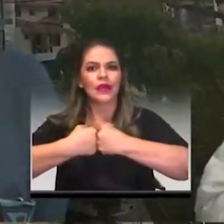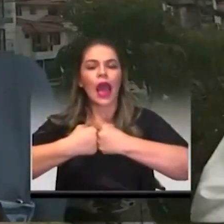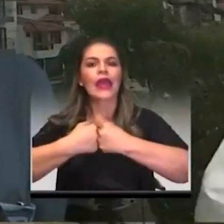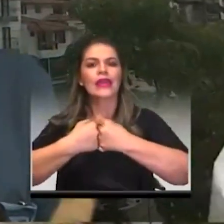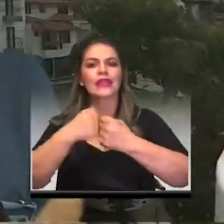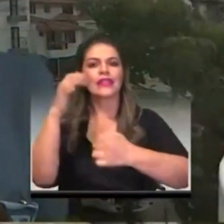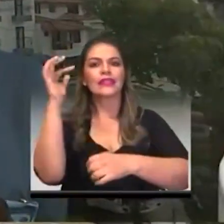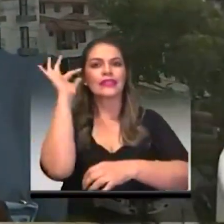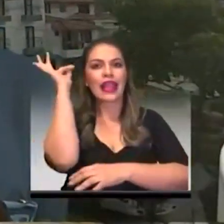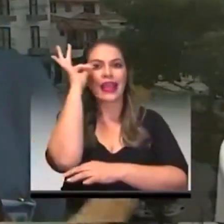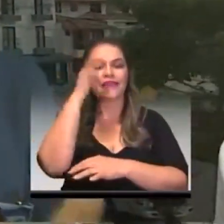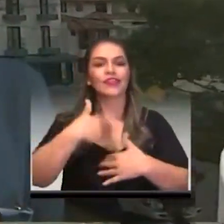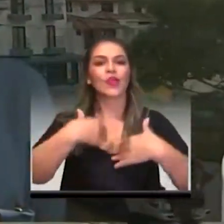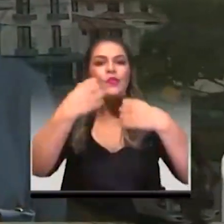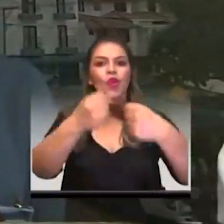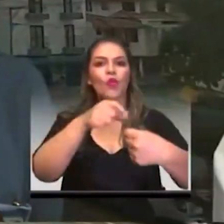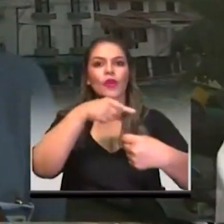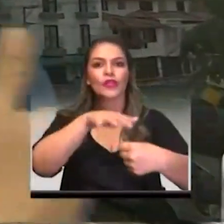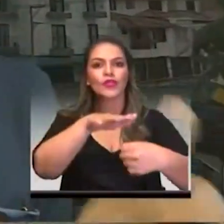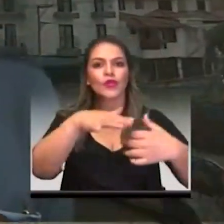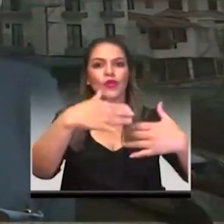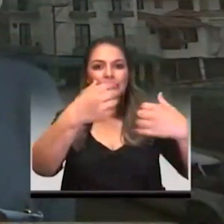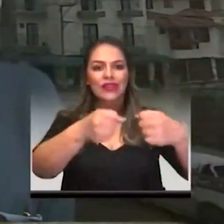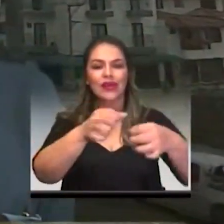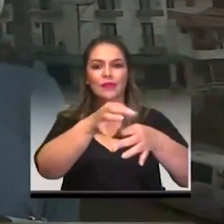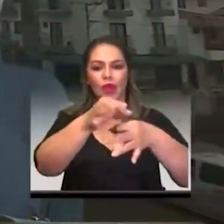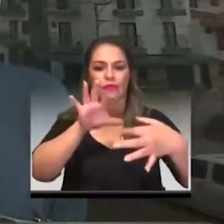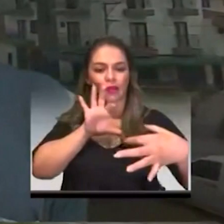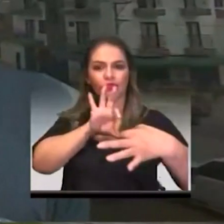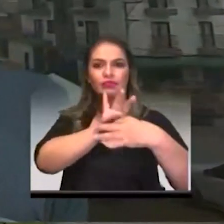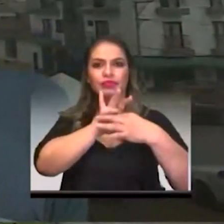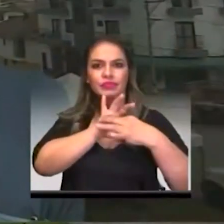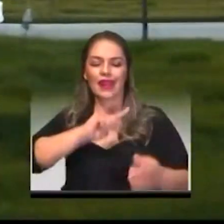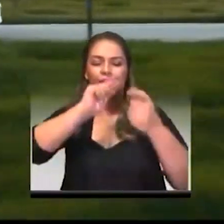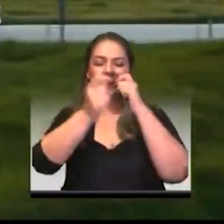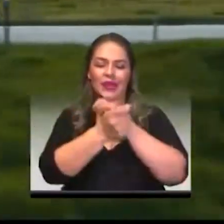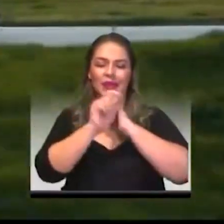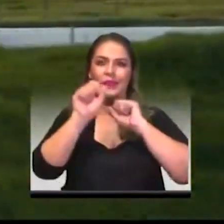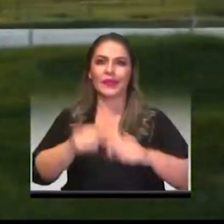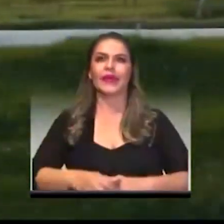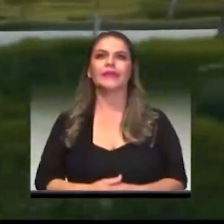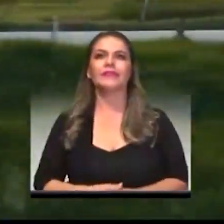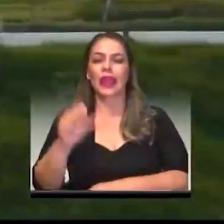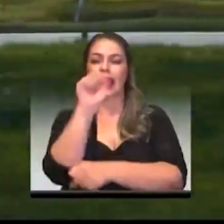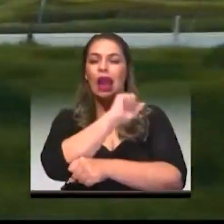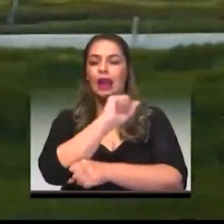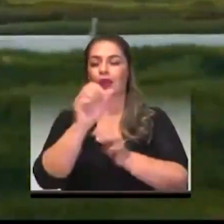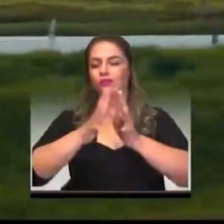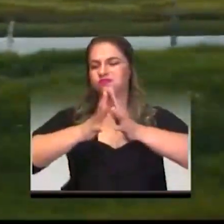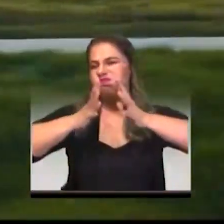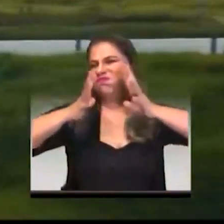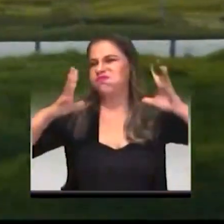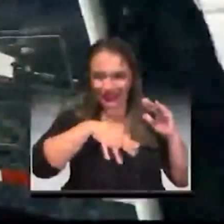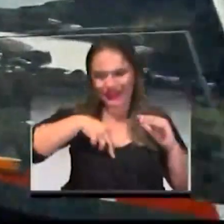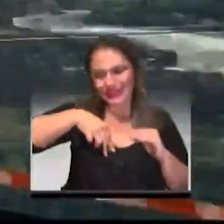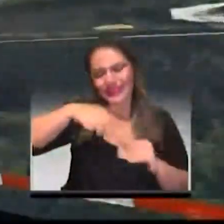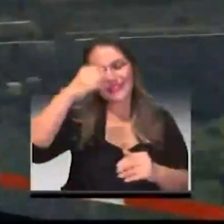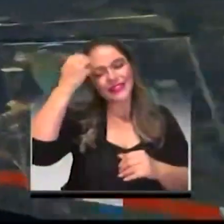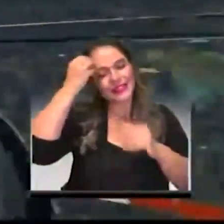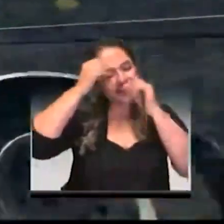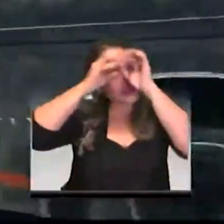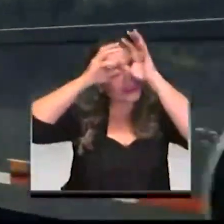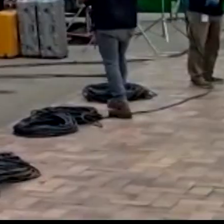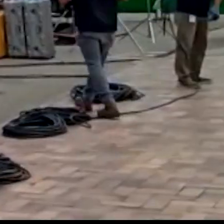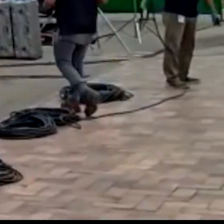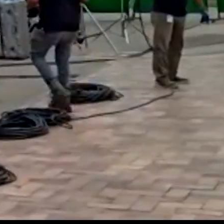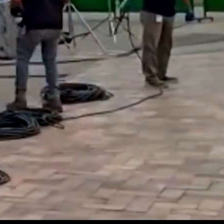locales, como en llave con ellos, para también compartir experiencias. El EduMóvil va de sitio en sitio, sin